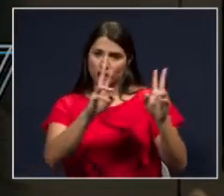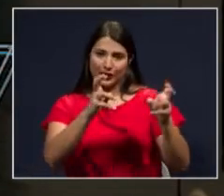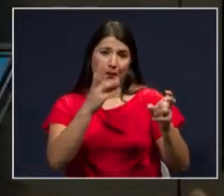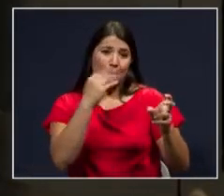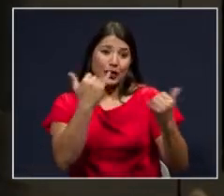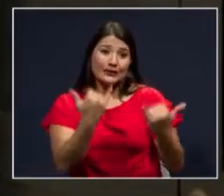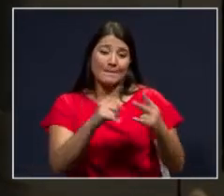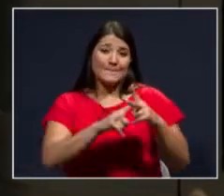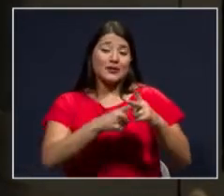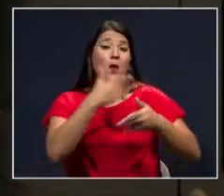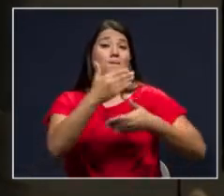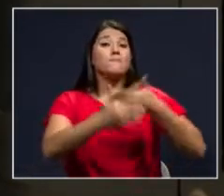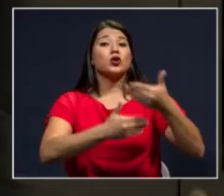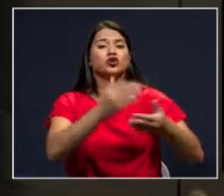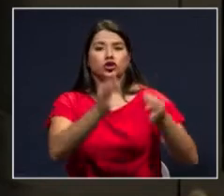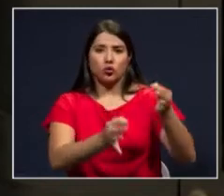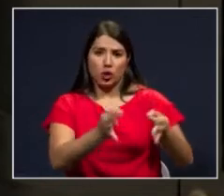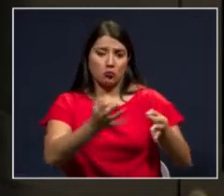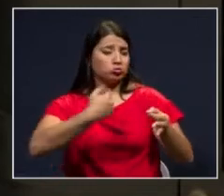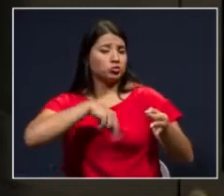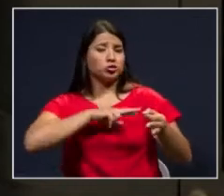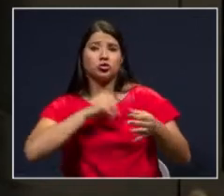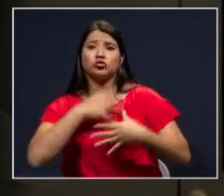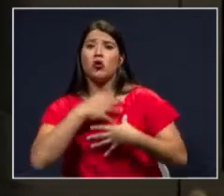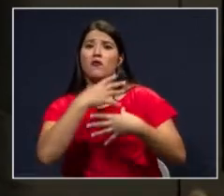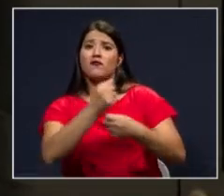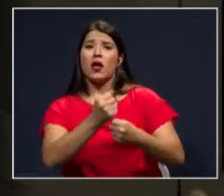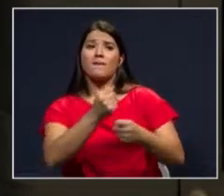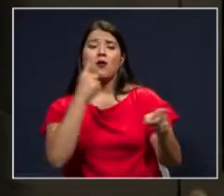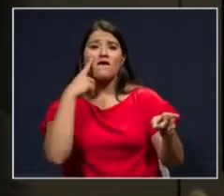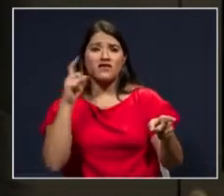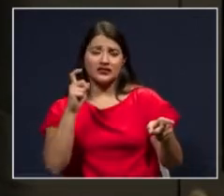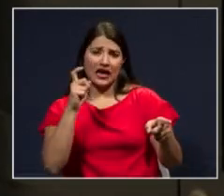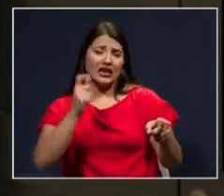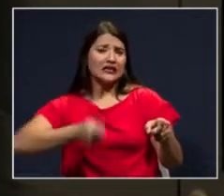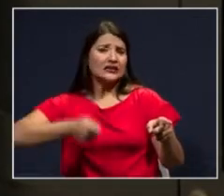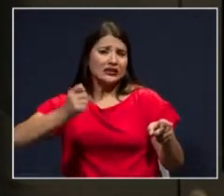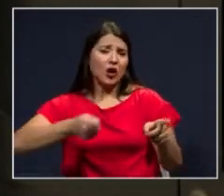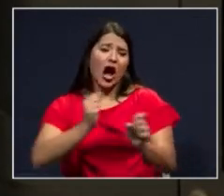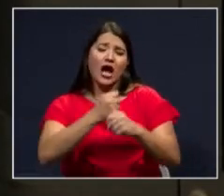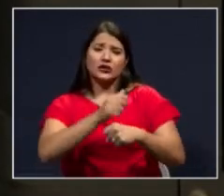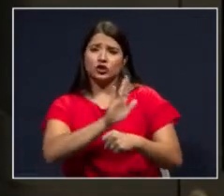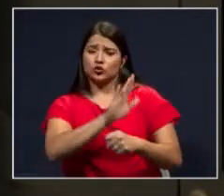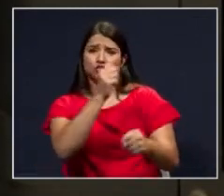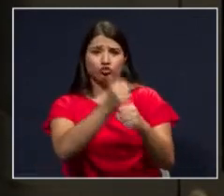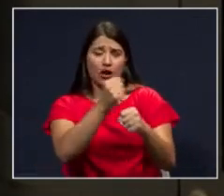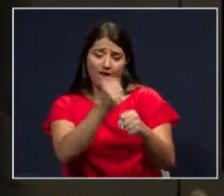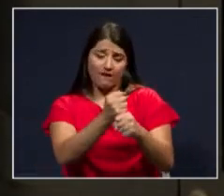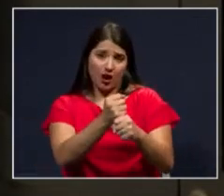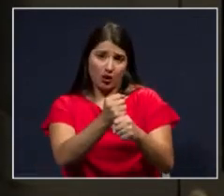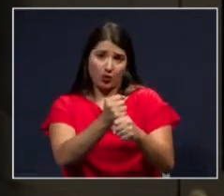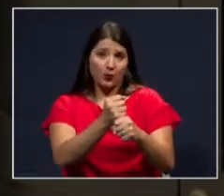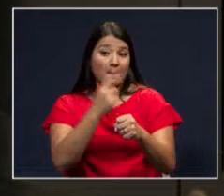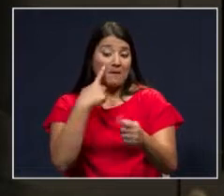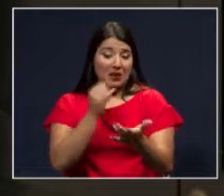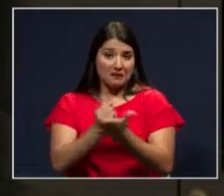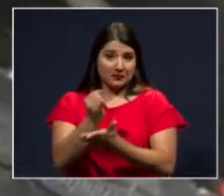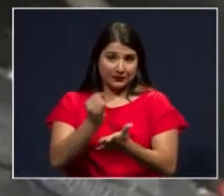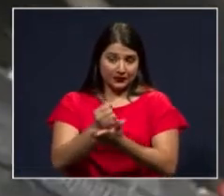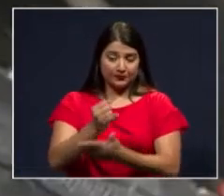a cabo y confiamos en que los tribunales la Fiscalía va a hacer su trabajo en ese sentido de la